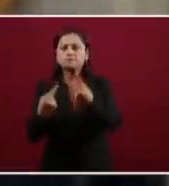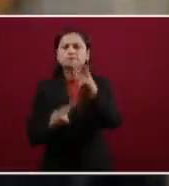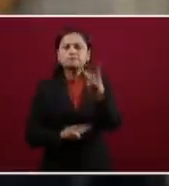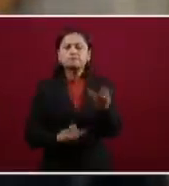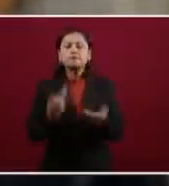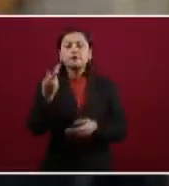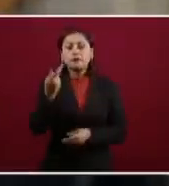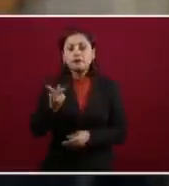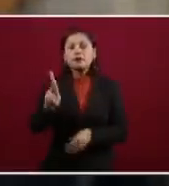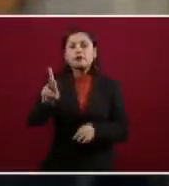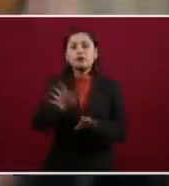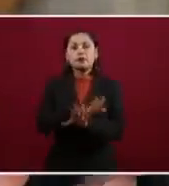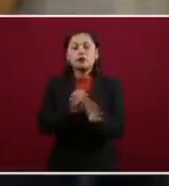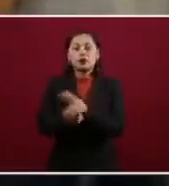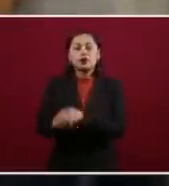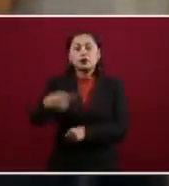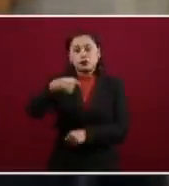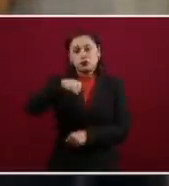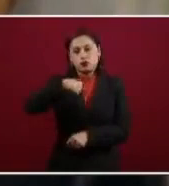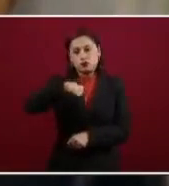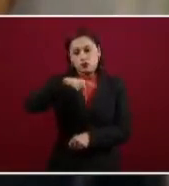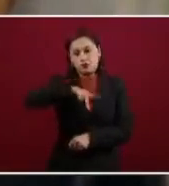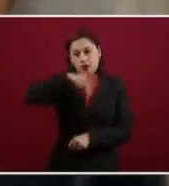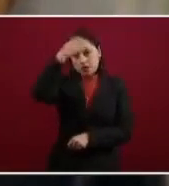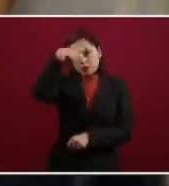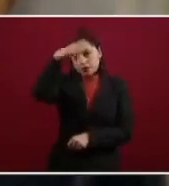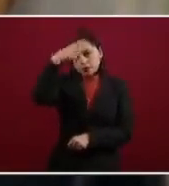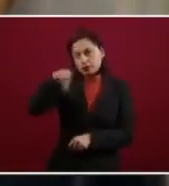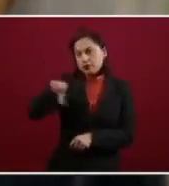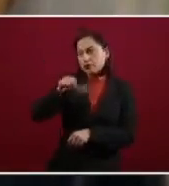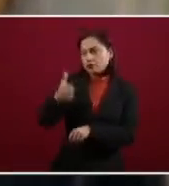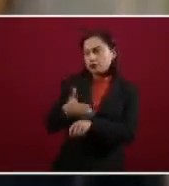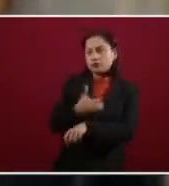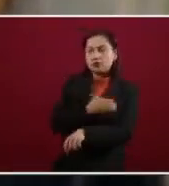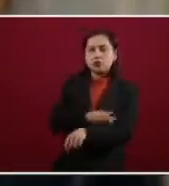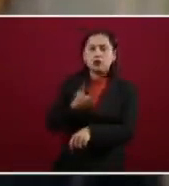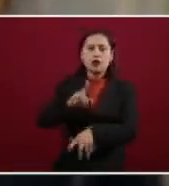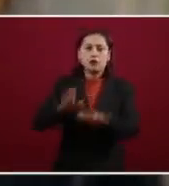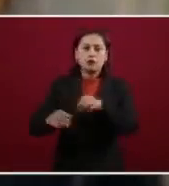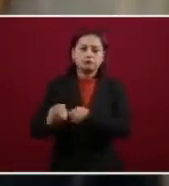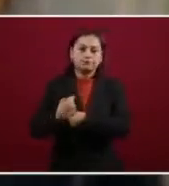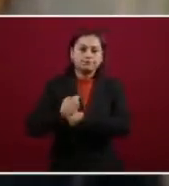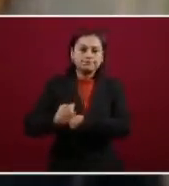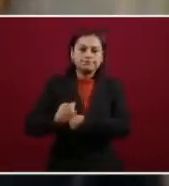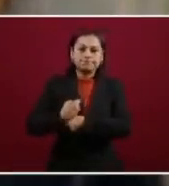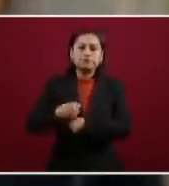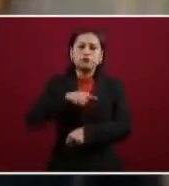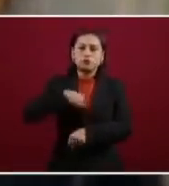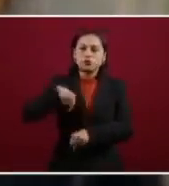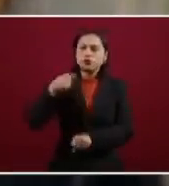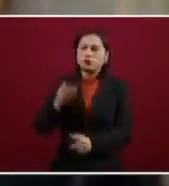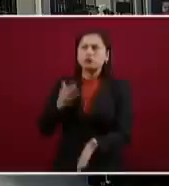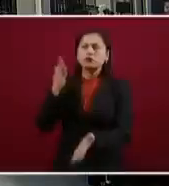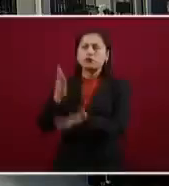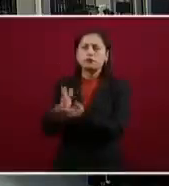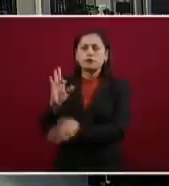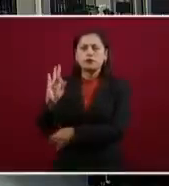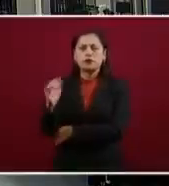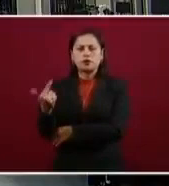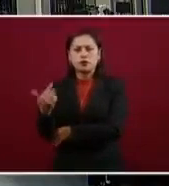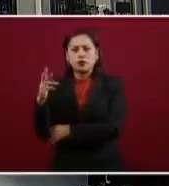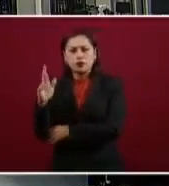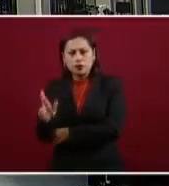en mi caso torturado y otros y otros compañeros tenemos casos en la fiscalía general de la república la fiable